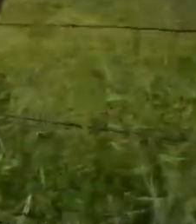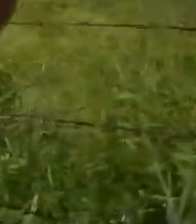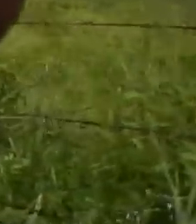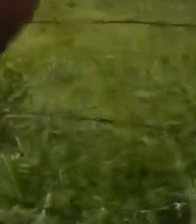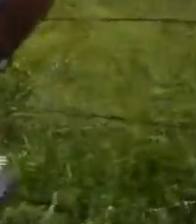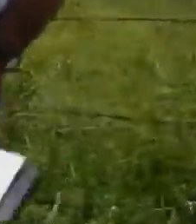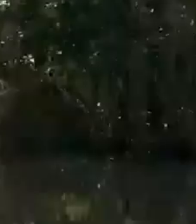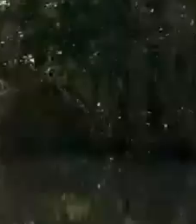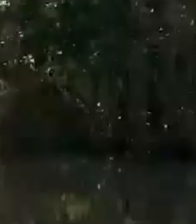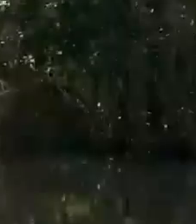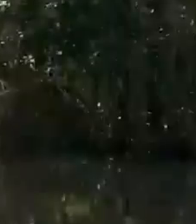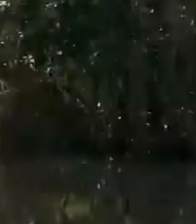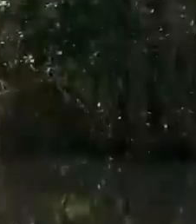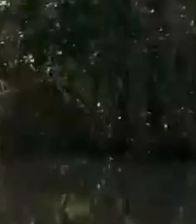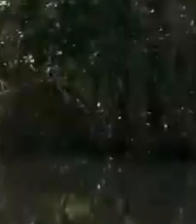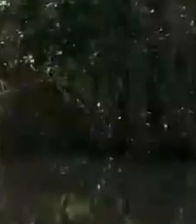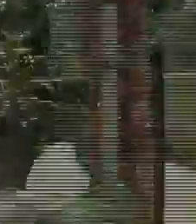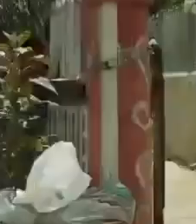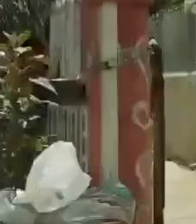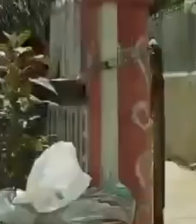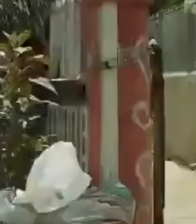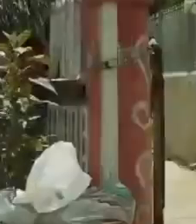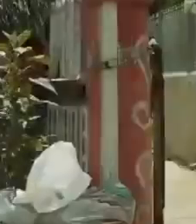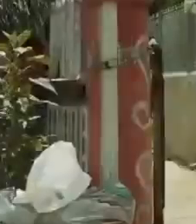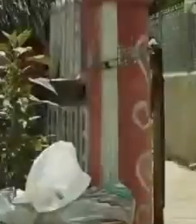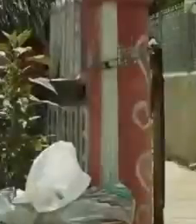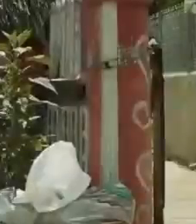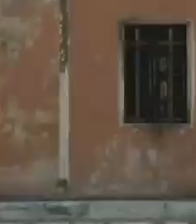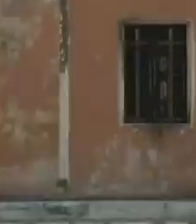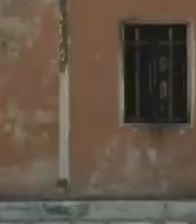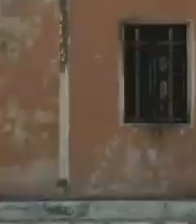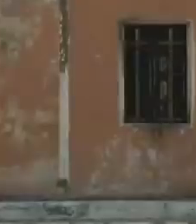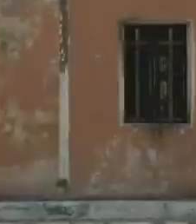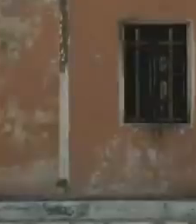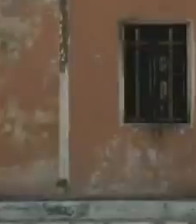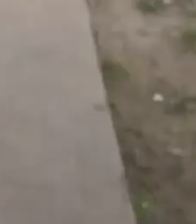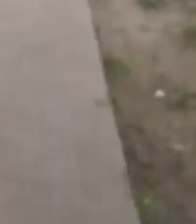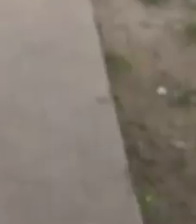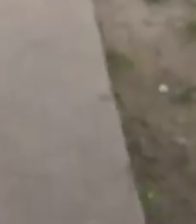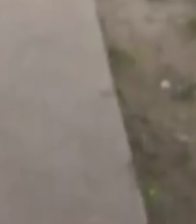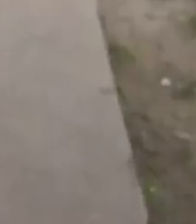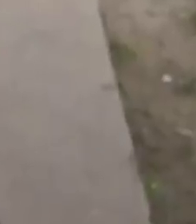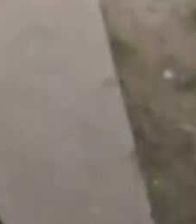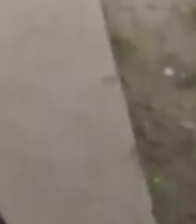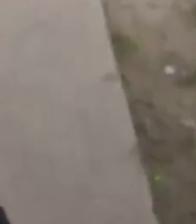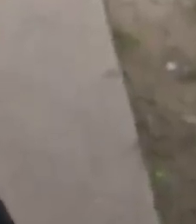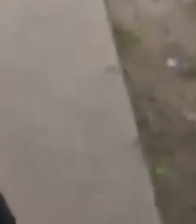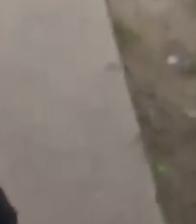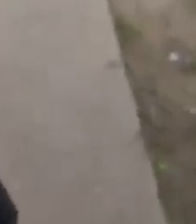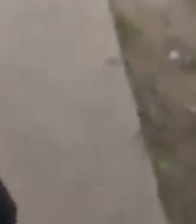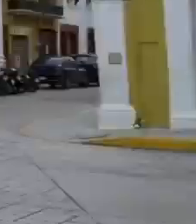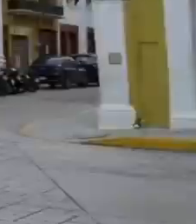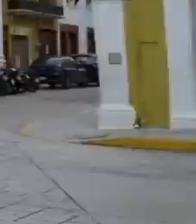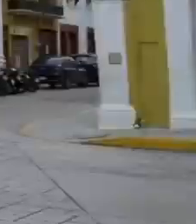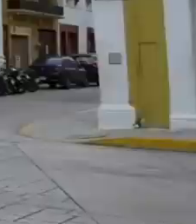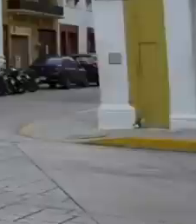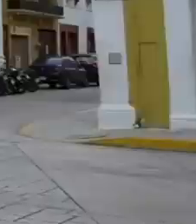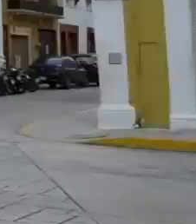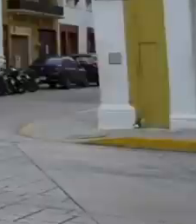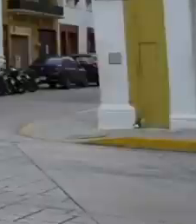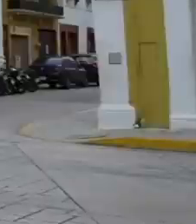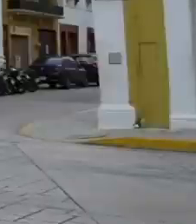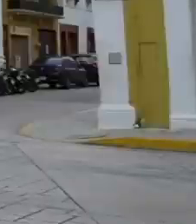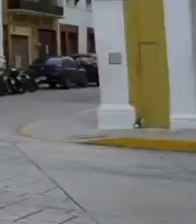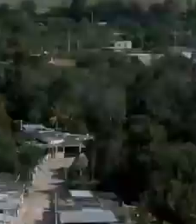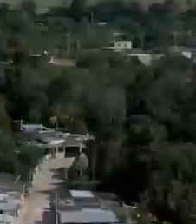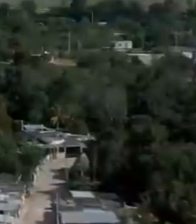de cada eje. Social. De la mano de la SEDATU, continuamos con el programa de vivienda emergente en un municipio y